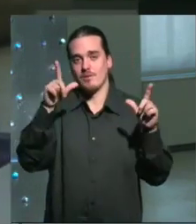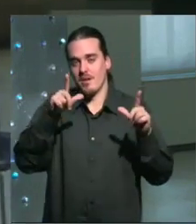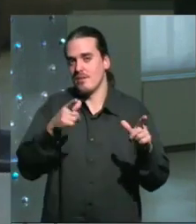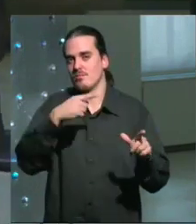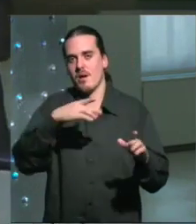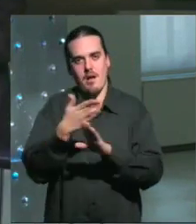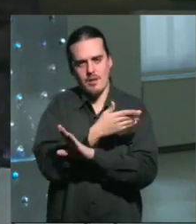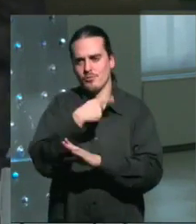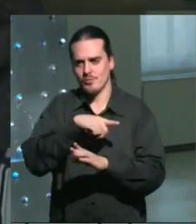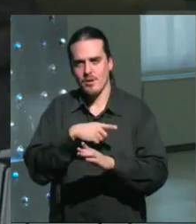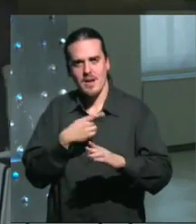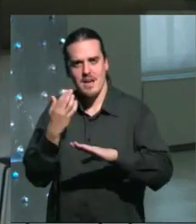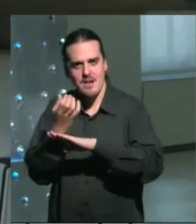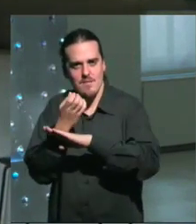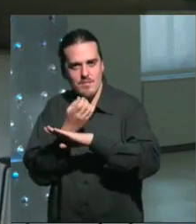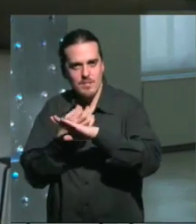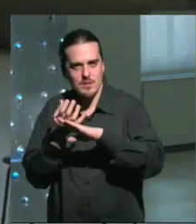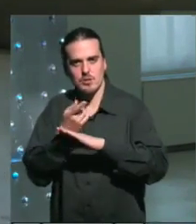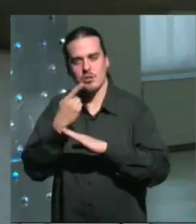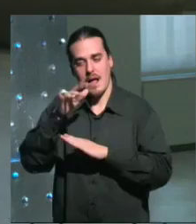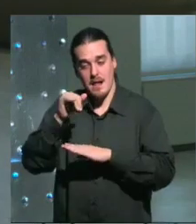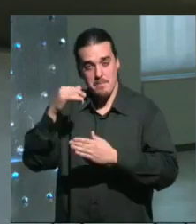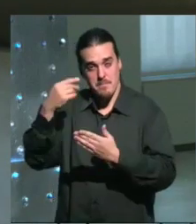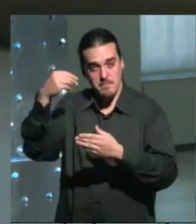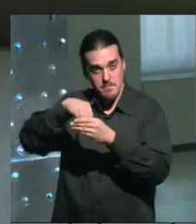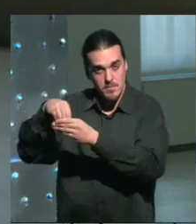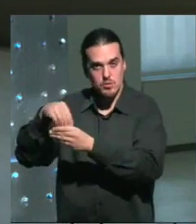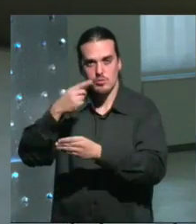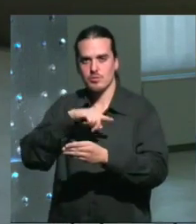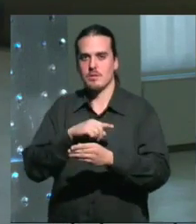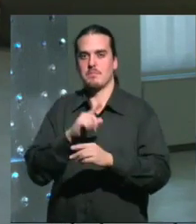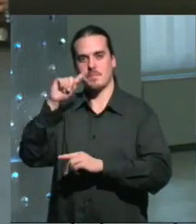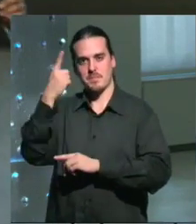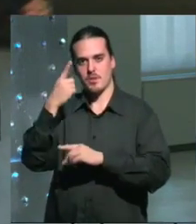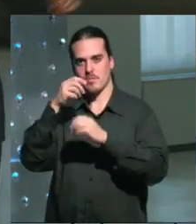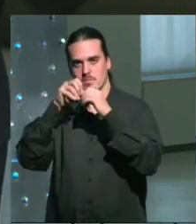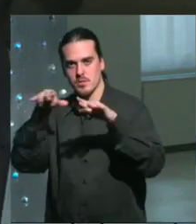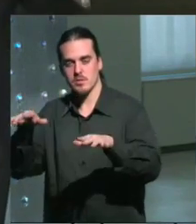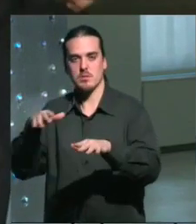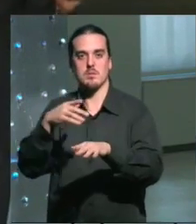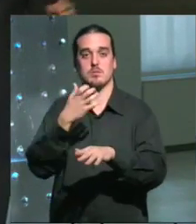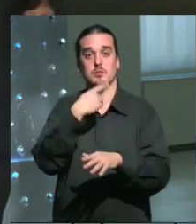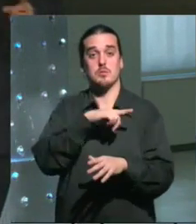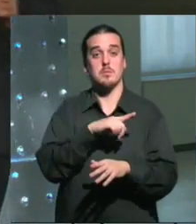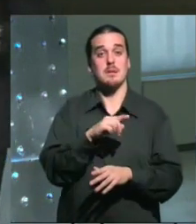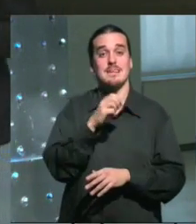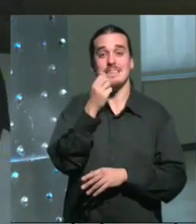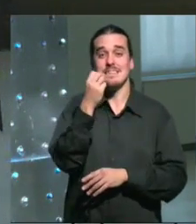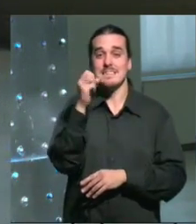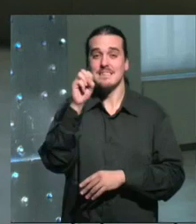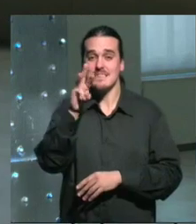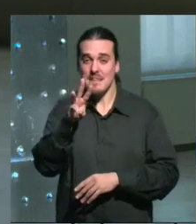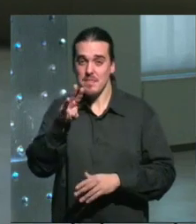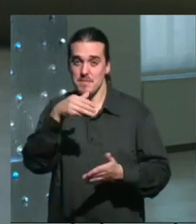vicepresidencia en Estados Unidos, no se lo dijimos a los medios de comunicación, no se lo dijimos a las redes sociales, se lo dijimos a esos 13 millones de personas que se